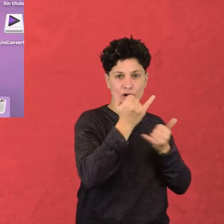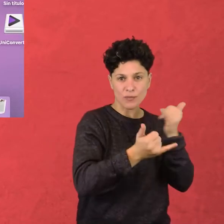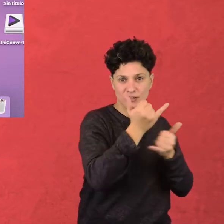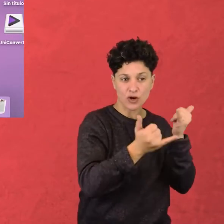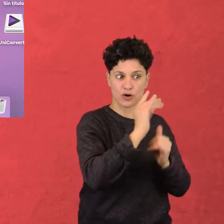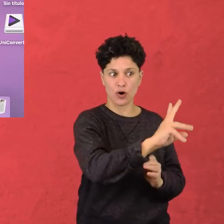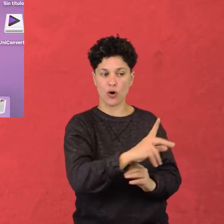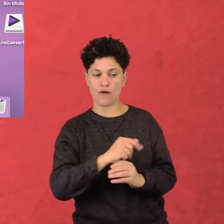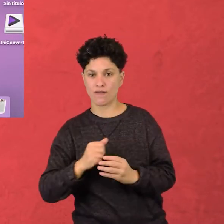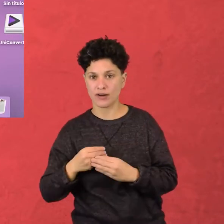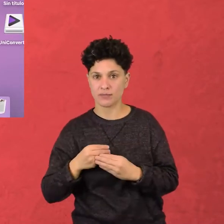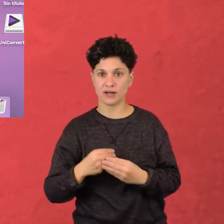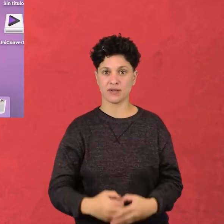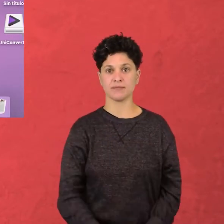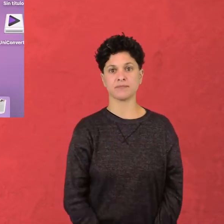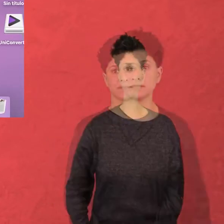información que no es de uno, etc.